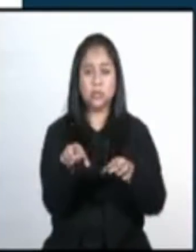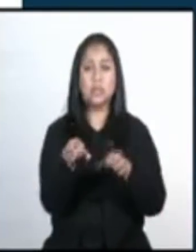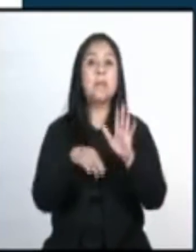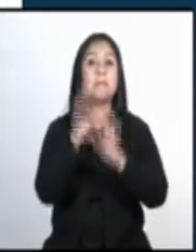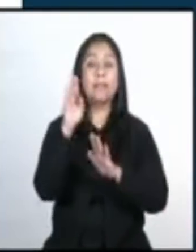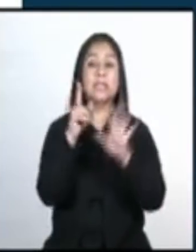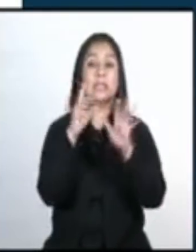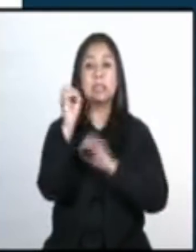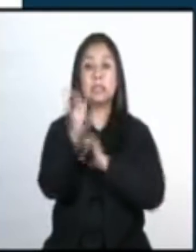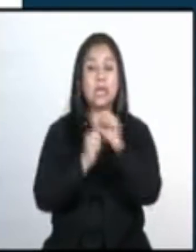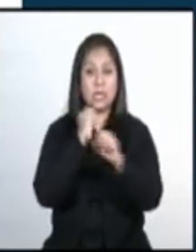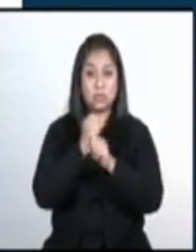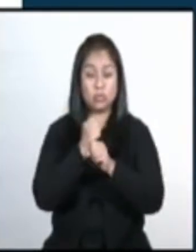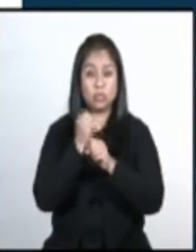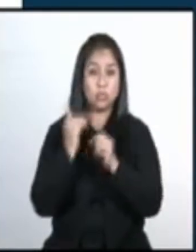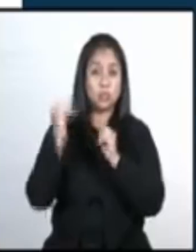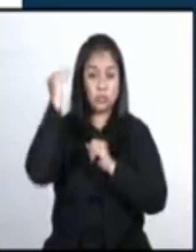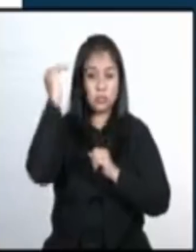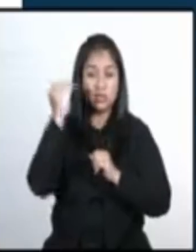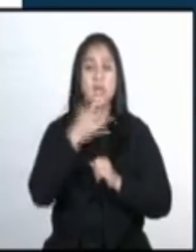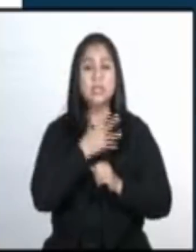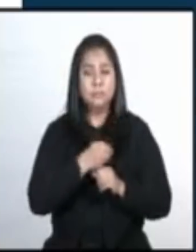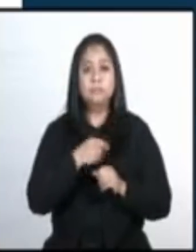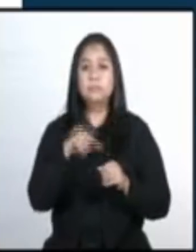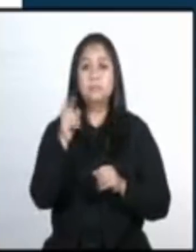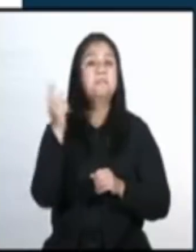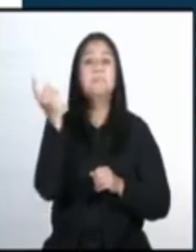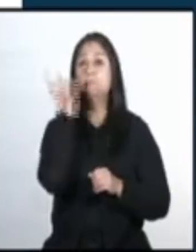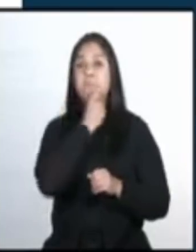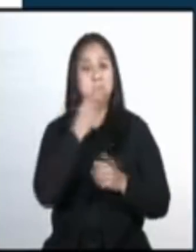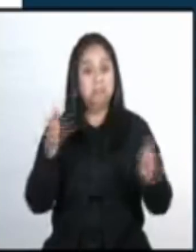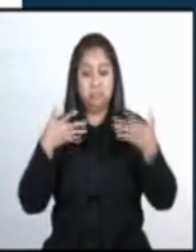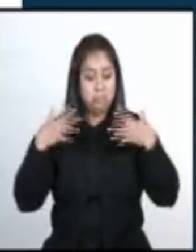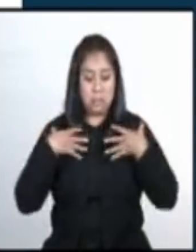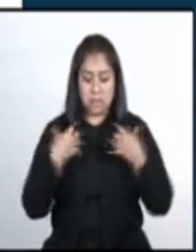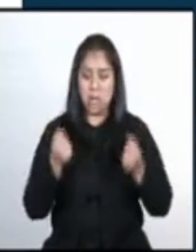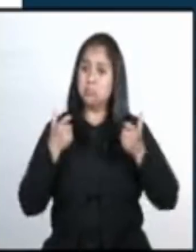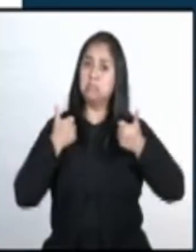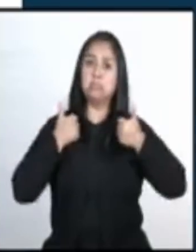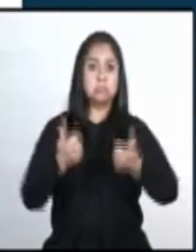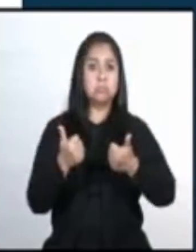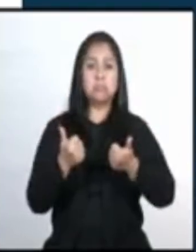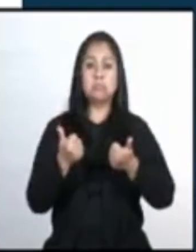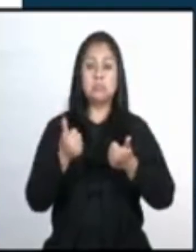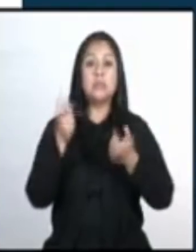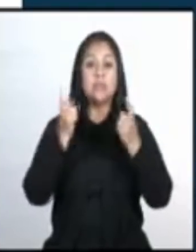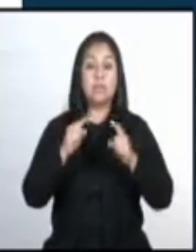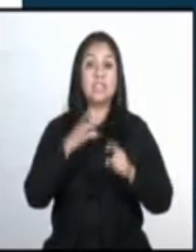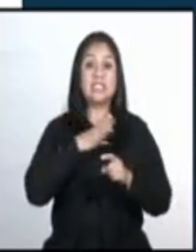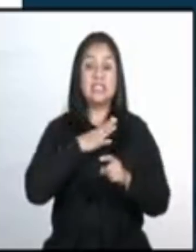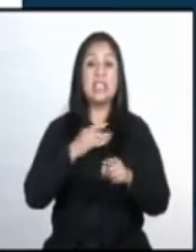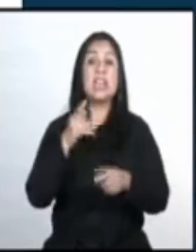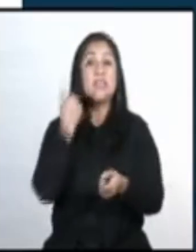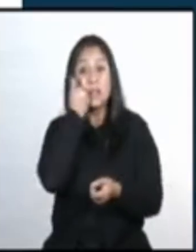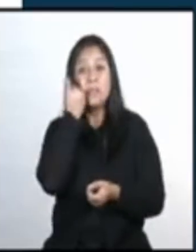años que han sufrido es la gente que no tiene padecimientos. Es decir, mientras haya padecimientos, más riesgo